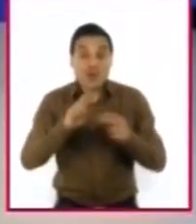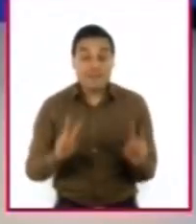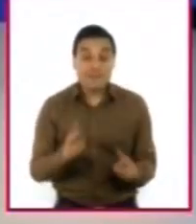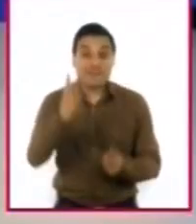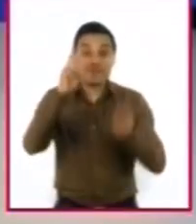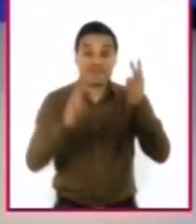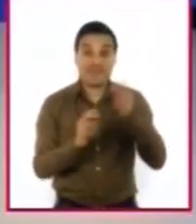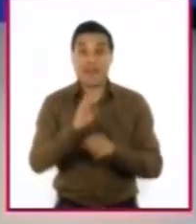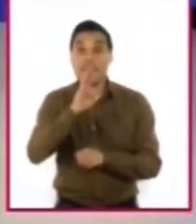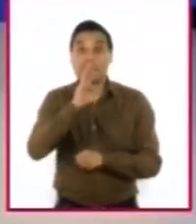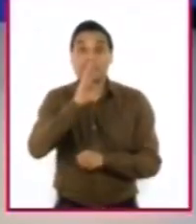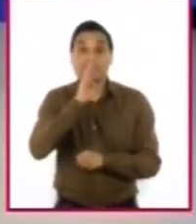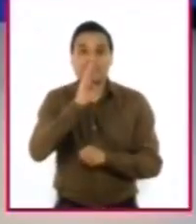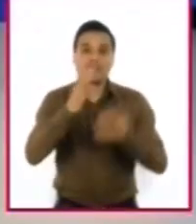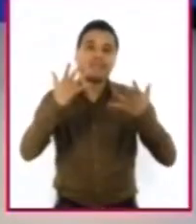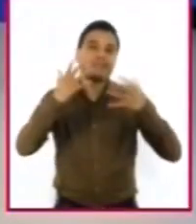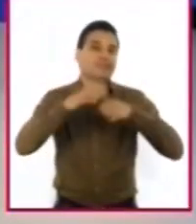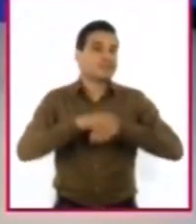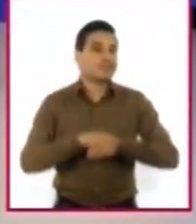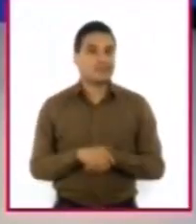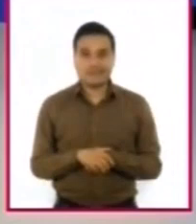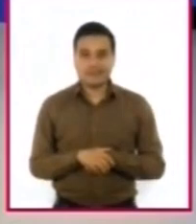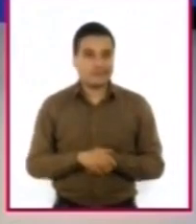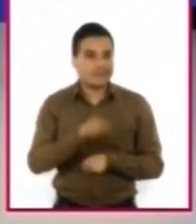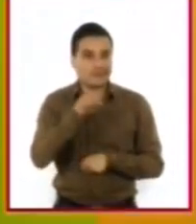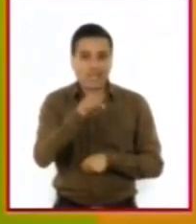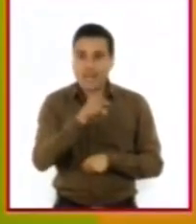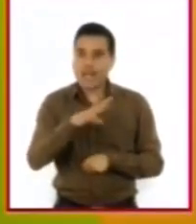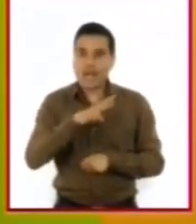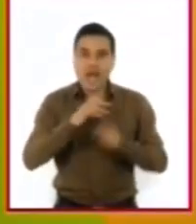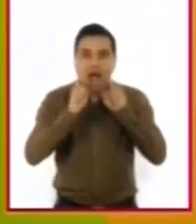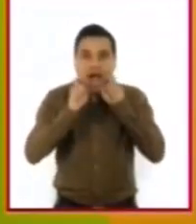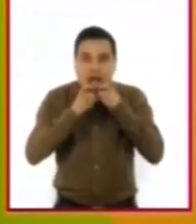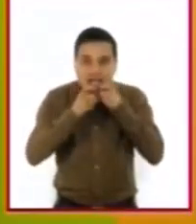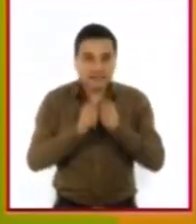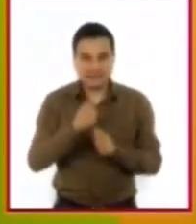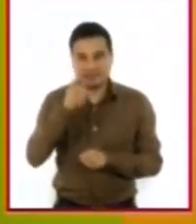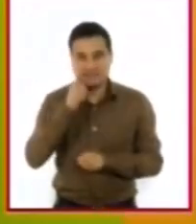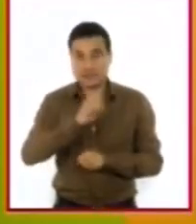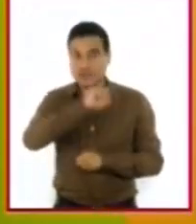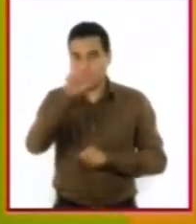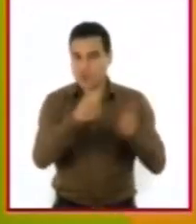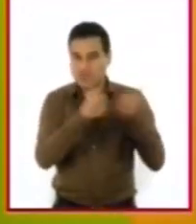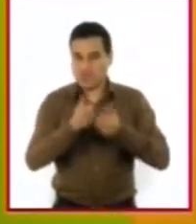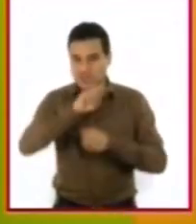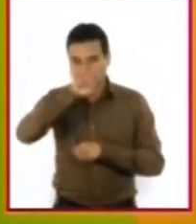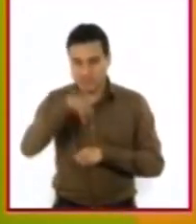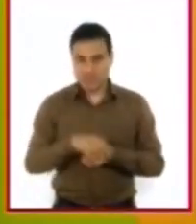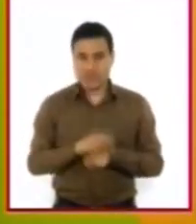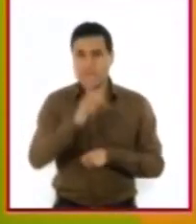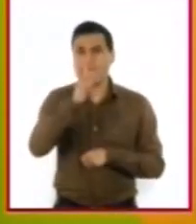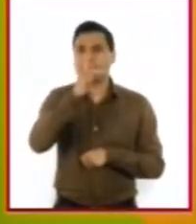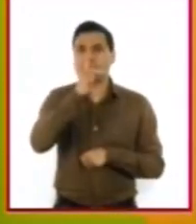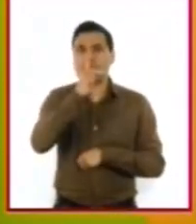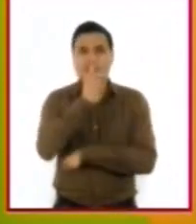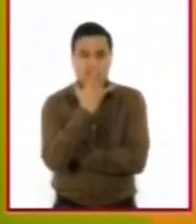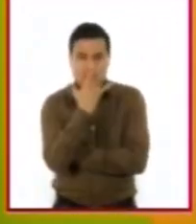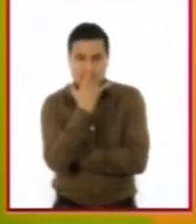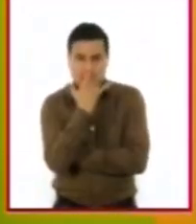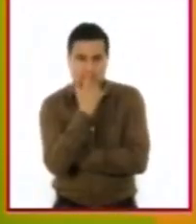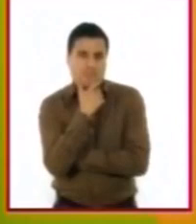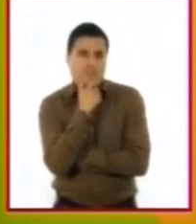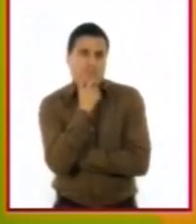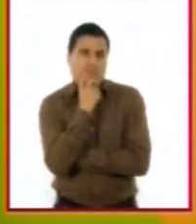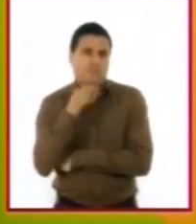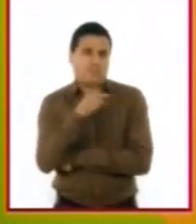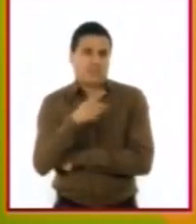la cabeza. Ya trae otro escarabajo. Cualquier día me va a traer una serpiente. Su padre observaba con atención el interés científico